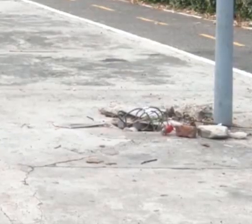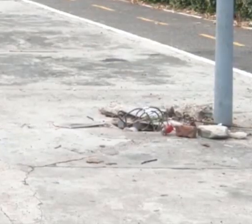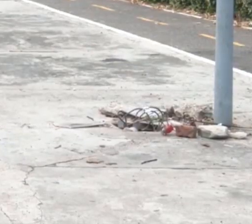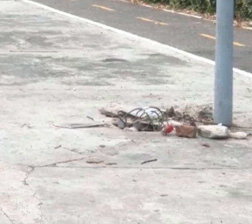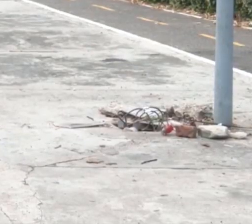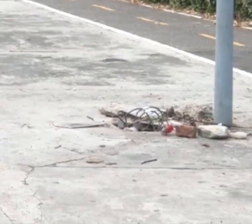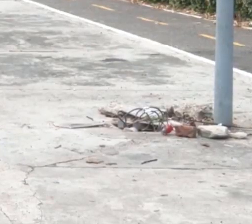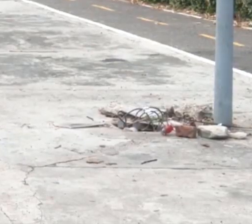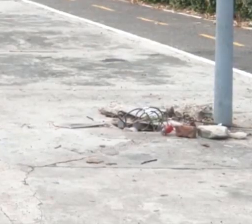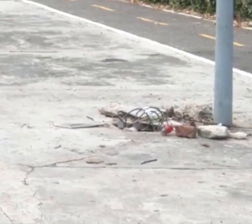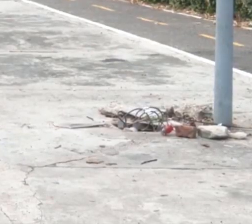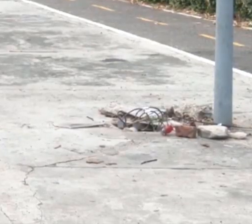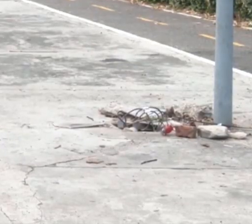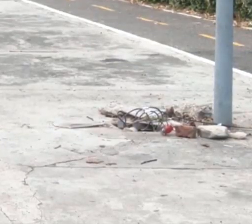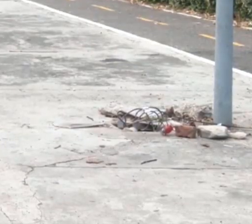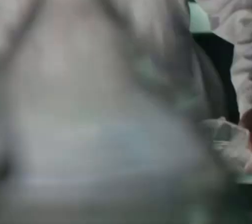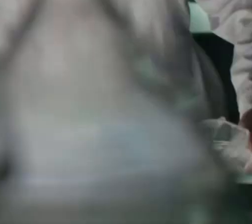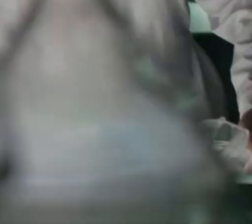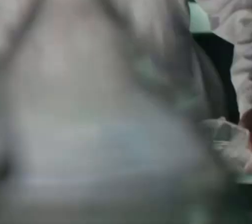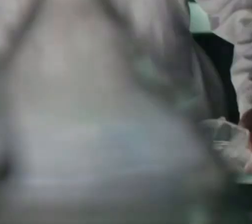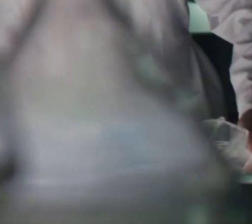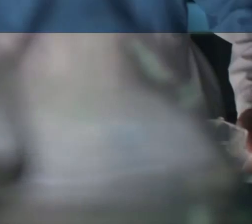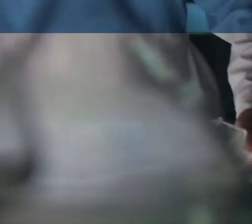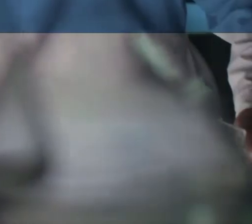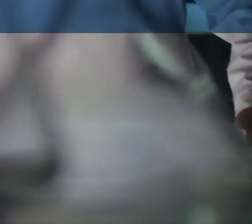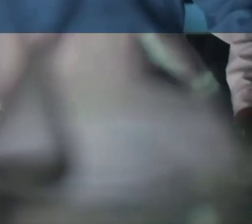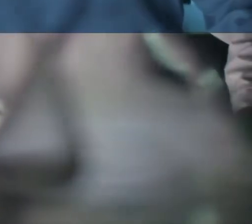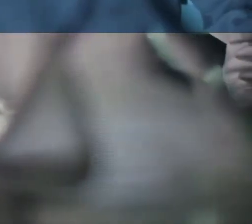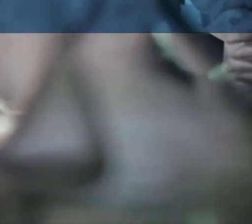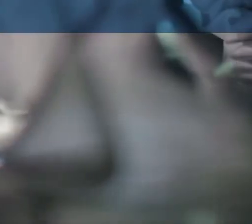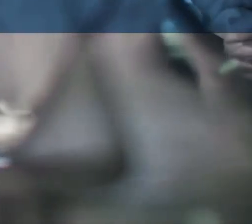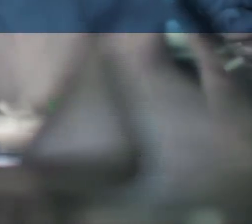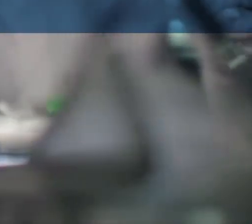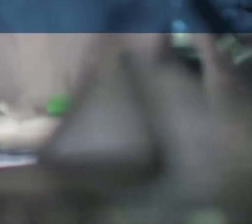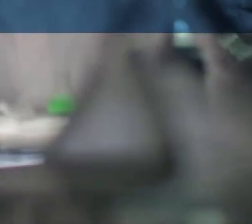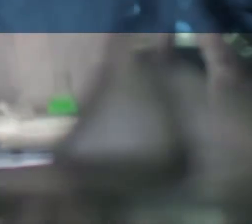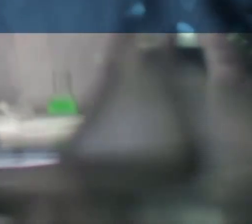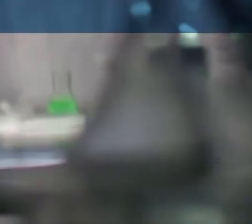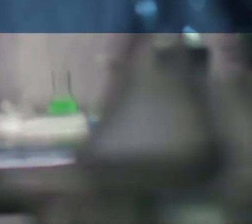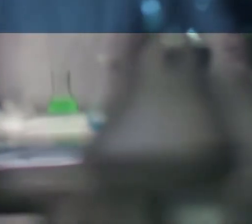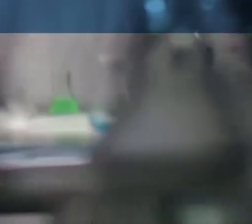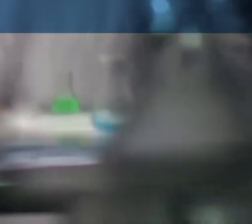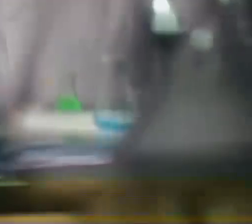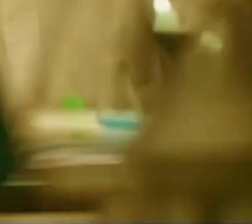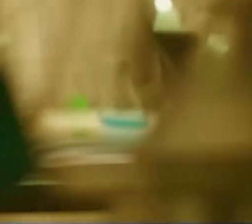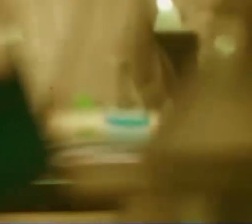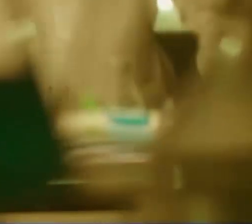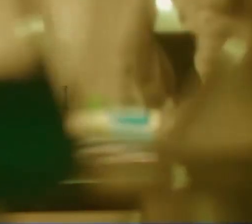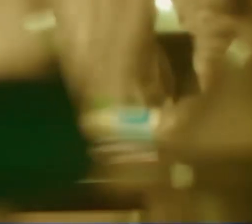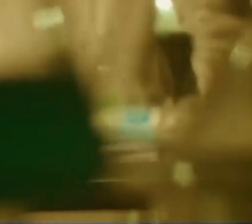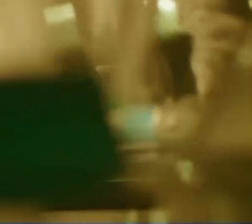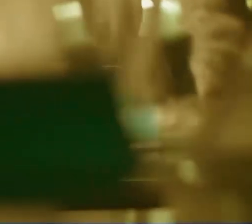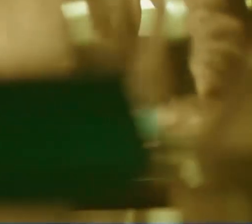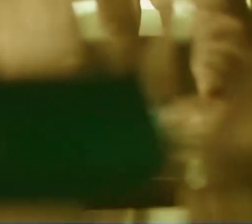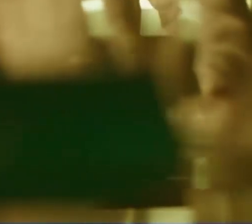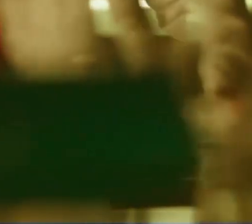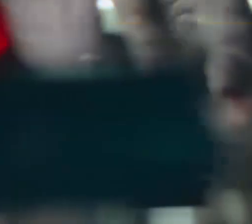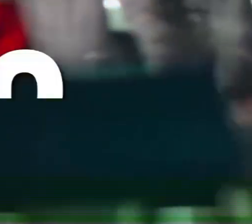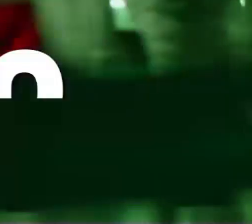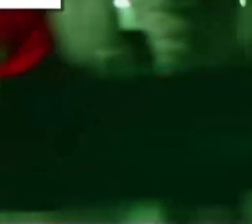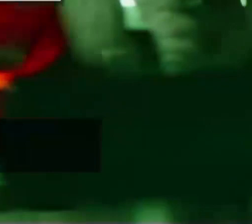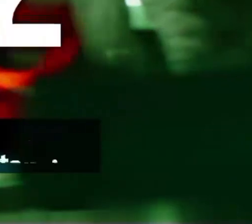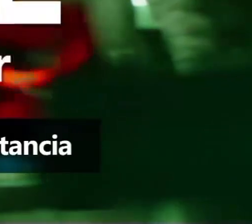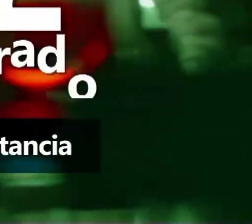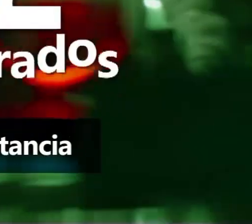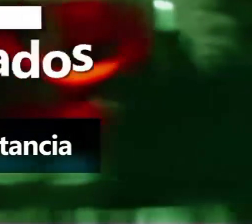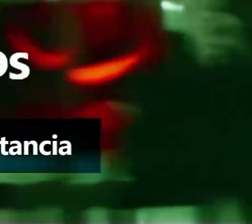para quienes transitan y hacen deporte. Somos la cuarta mejor universidad en el país. Para que no te detengas y seas